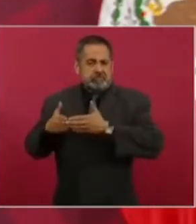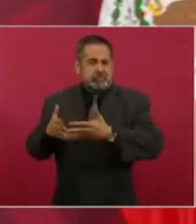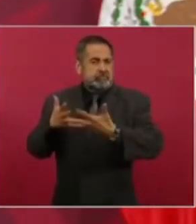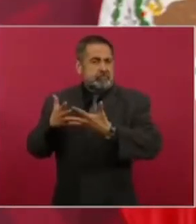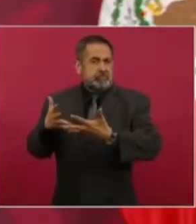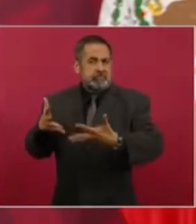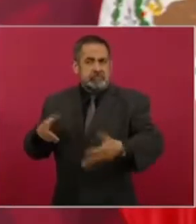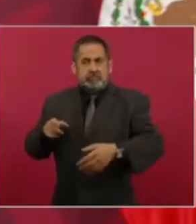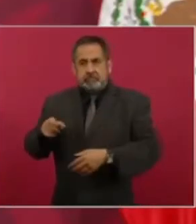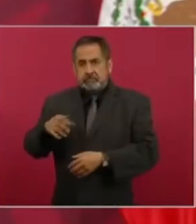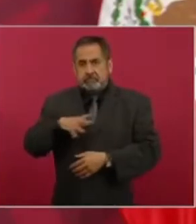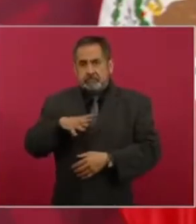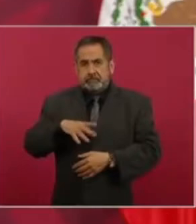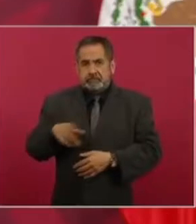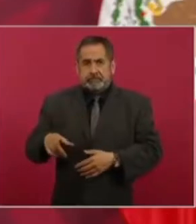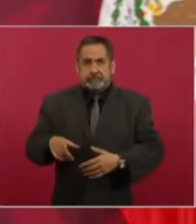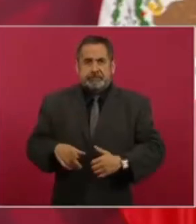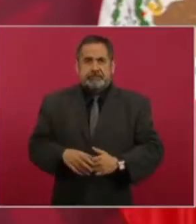embarcaciones